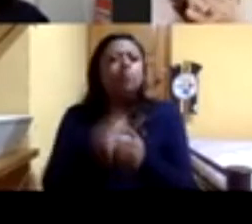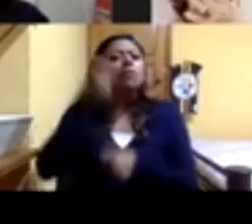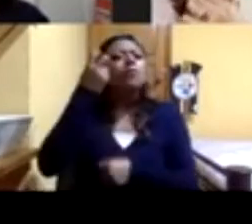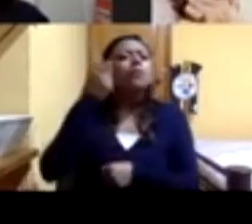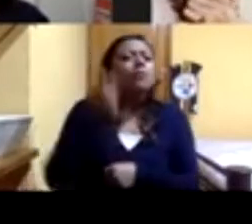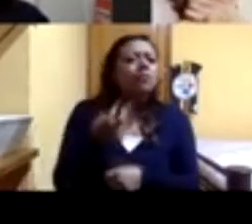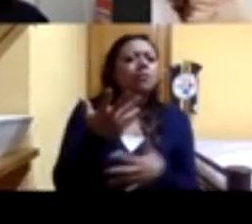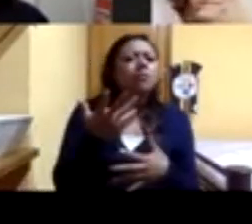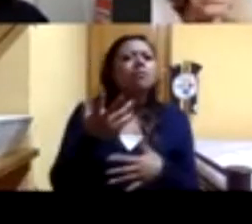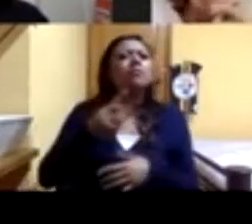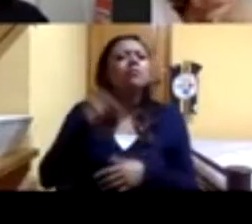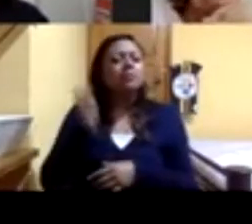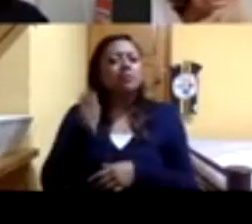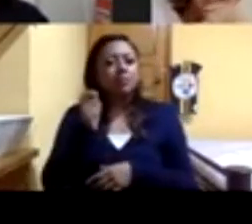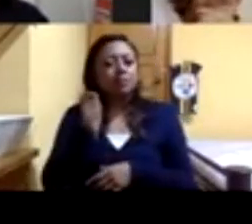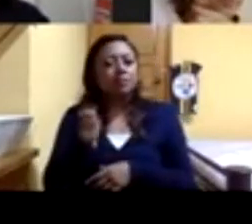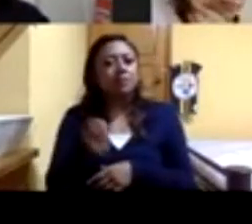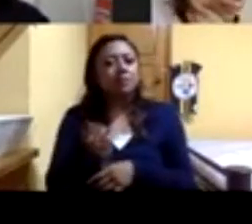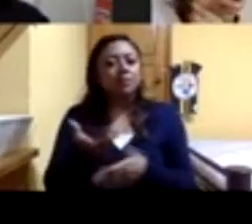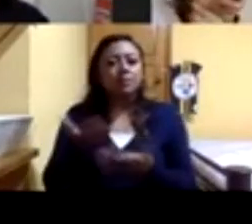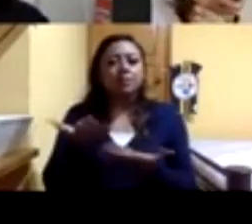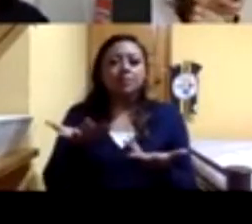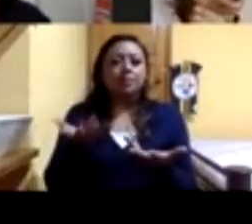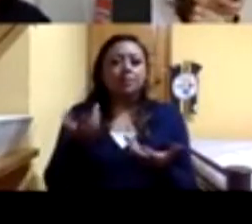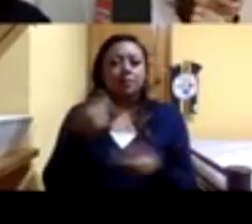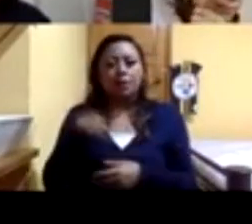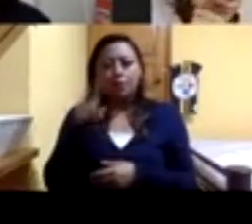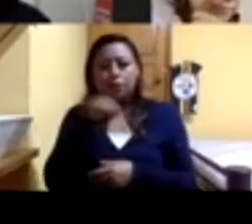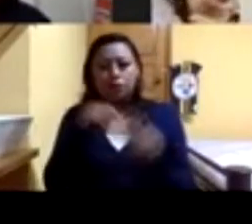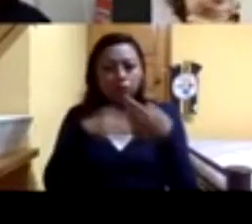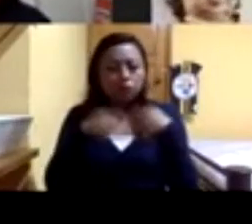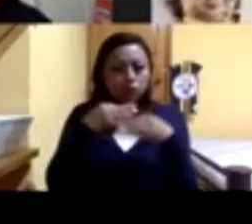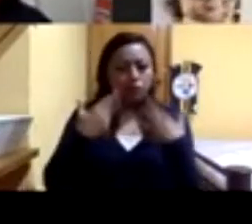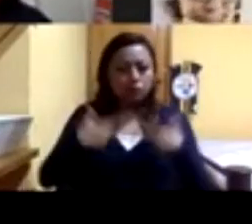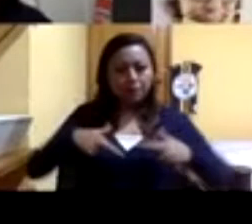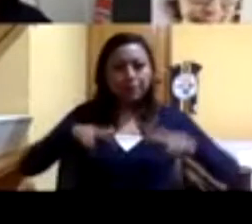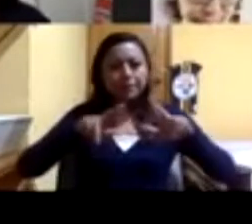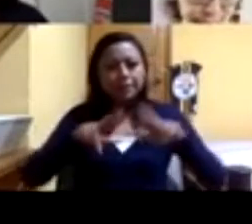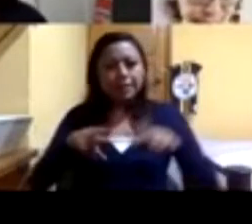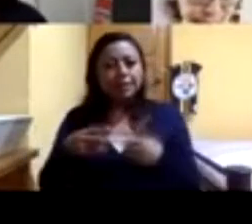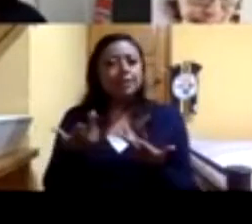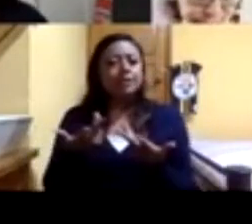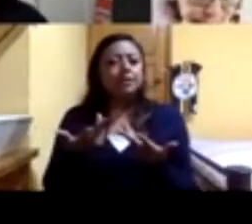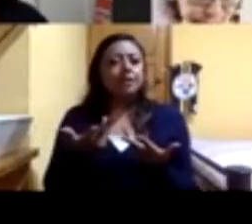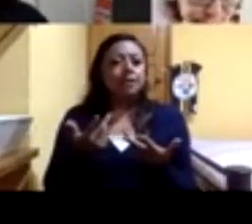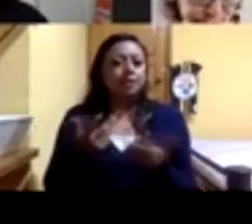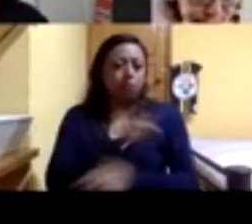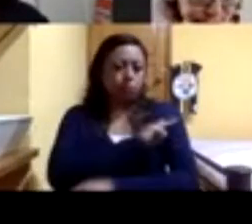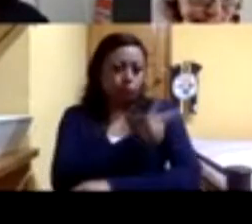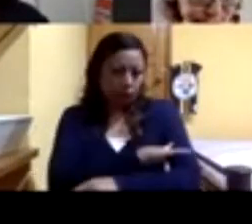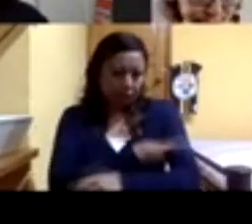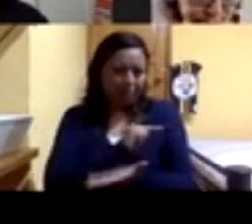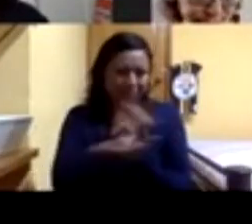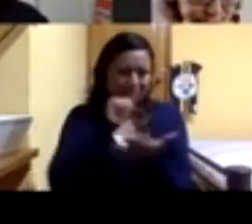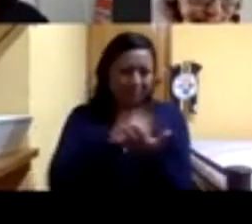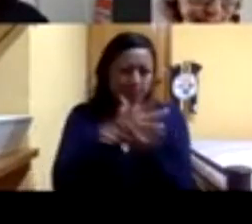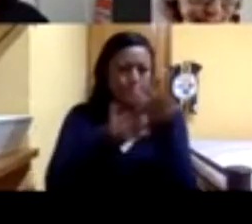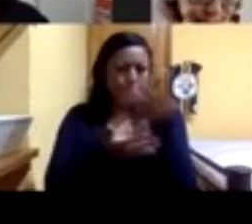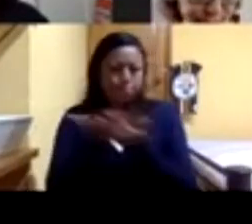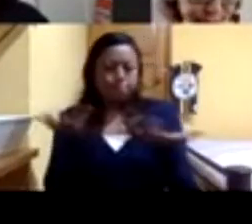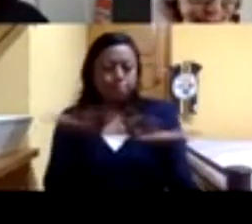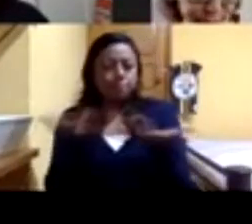buena disposición de nuestros representantes del Poder Legislativo para vincularse con las personas.